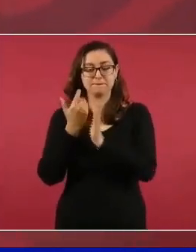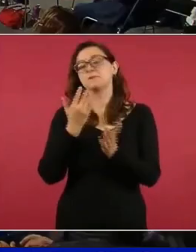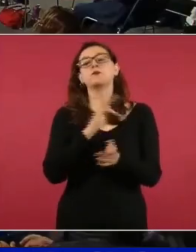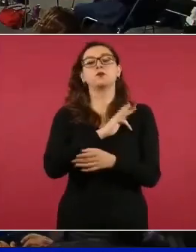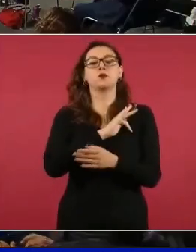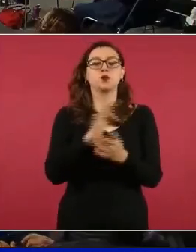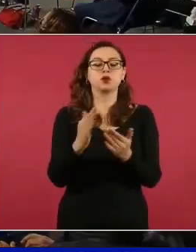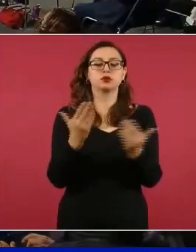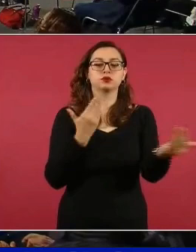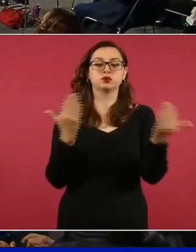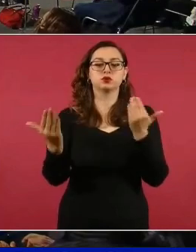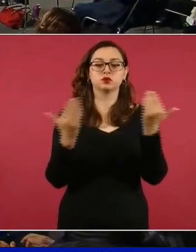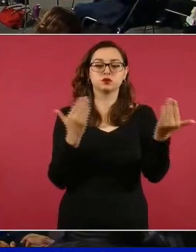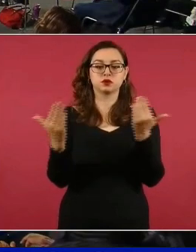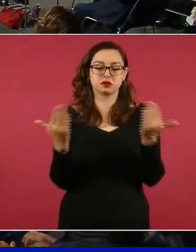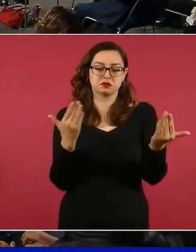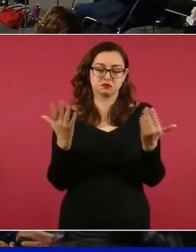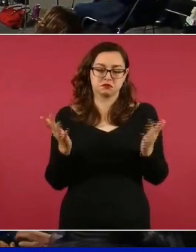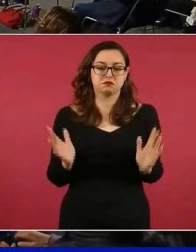la